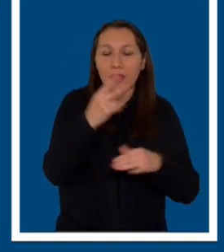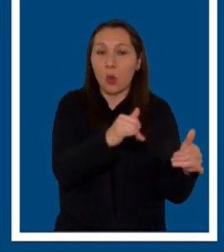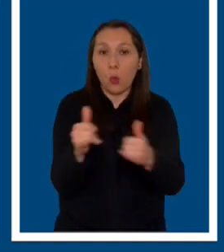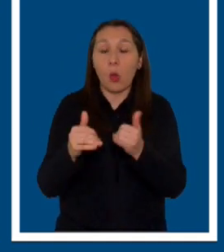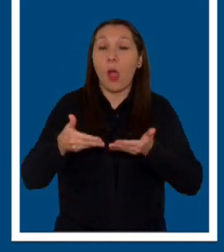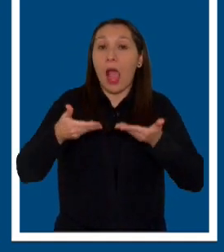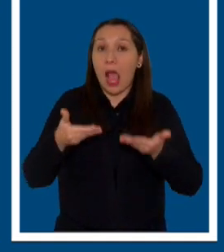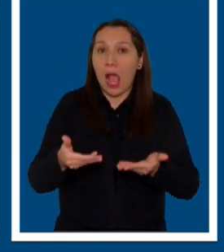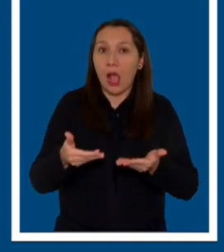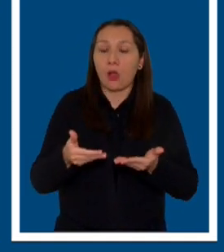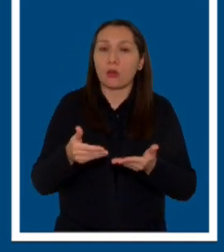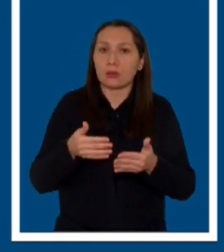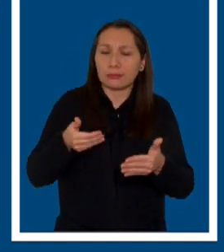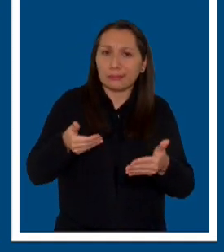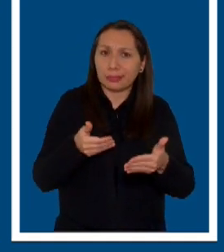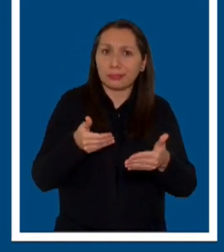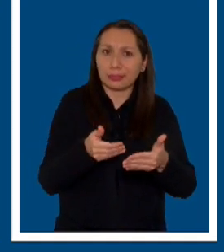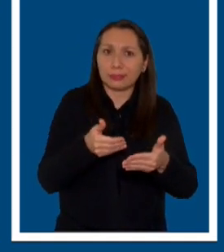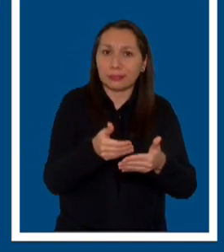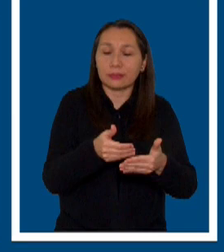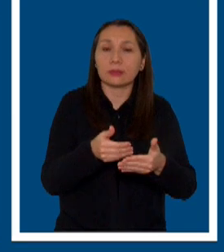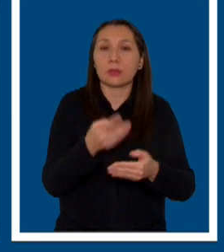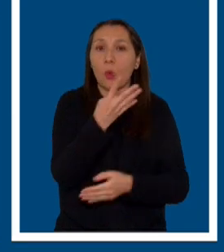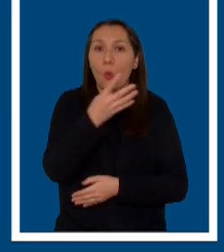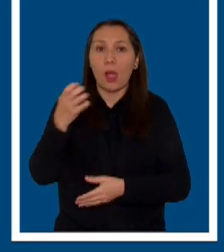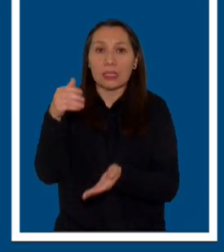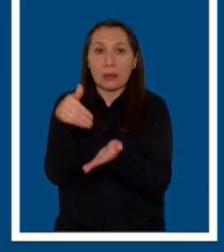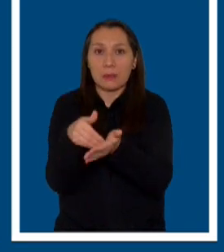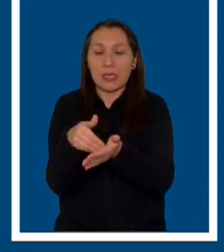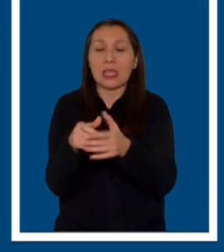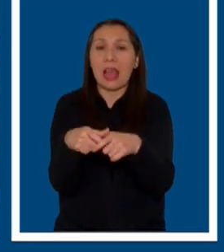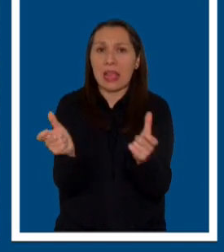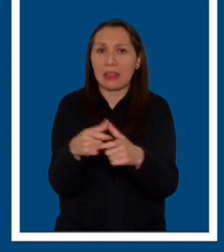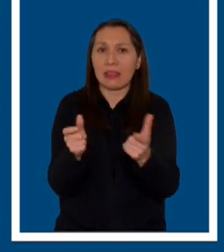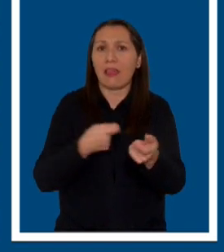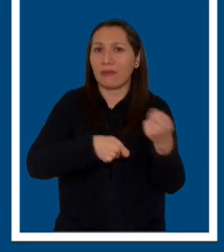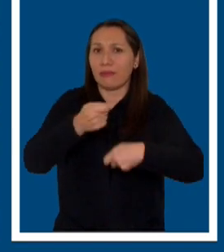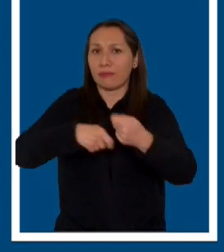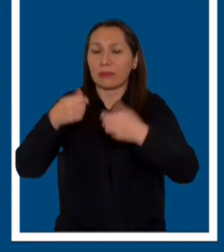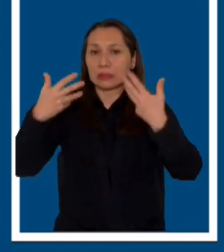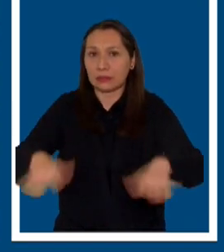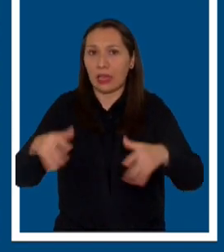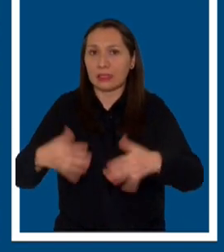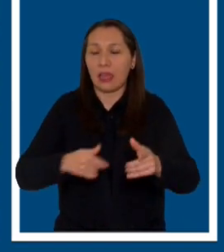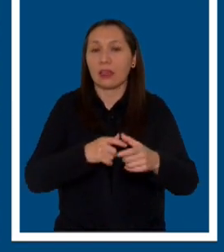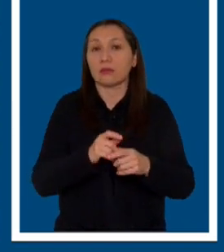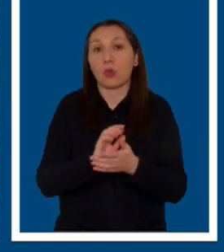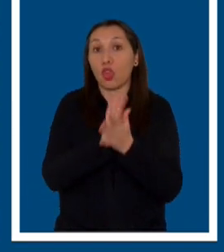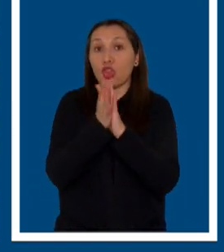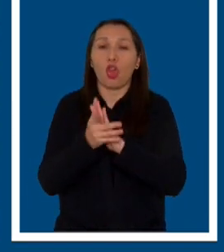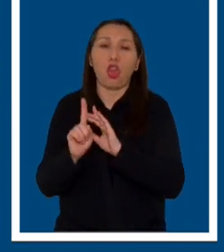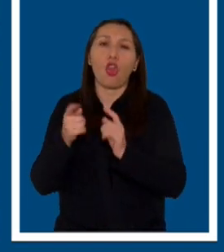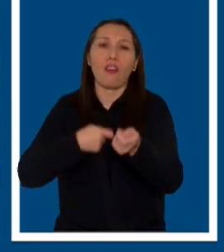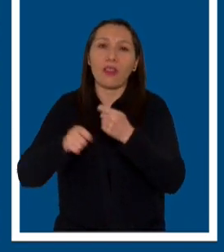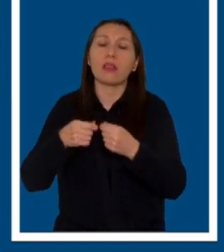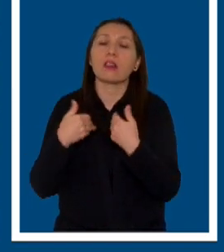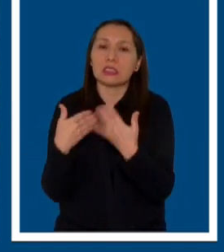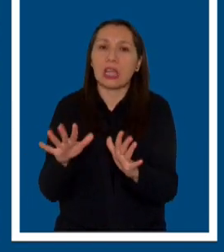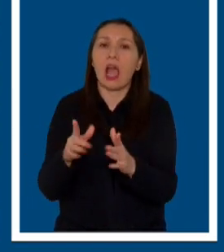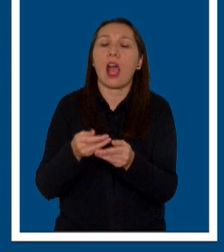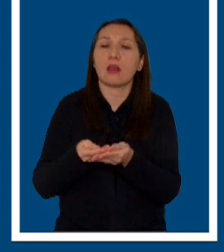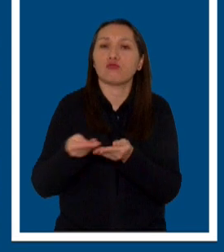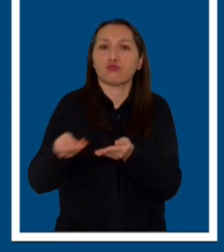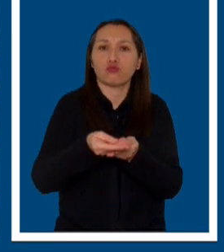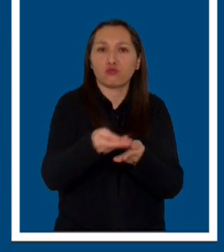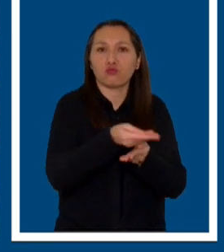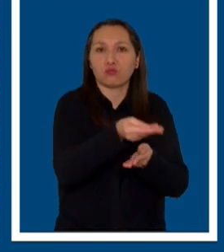momento nos estamos acercando a las 400.000 entradas vendidas no no todas son sino que entraba